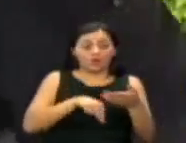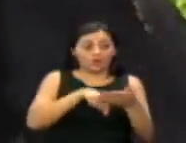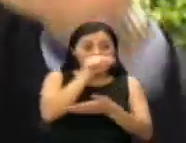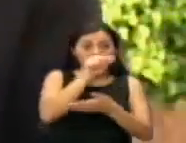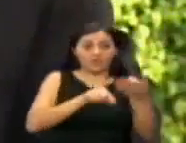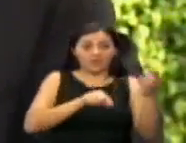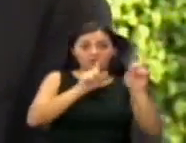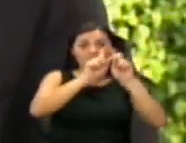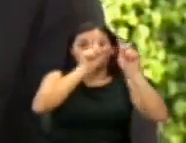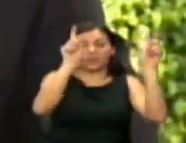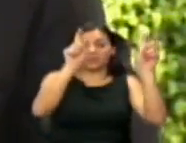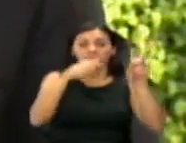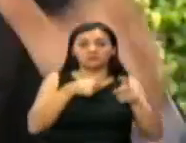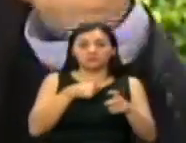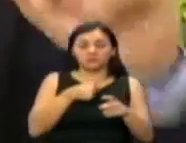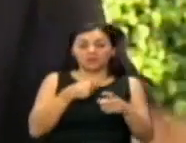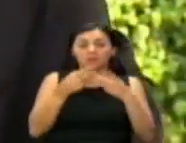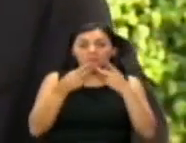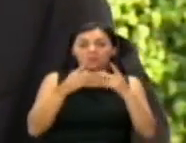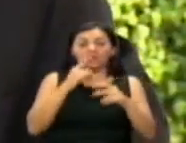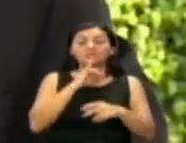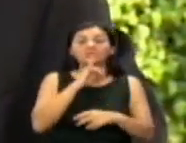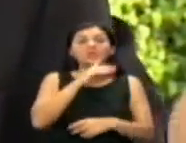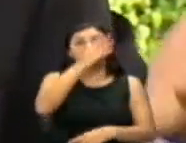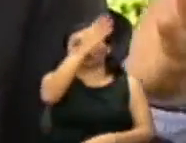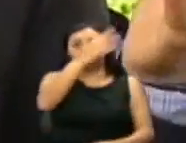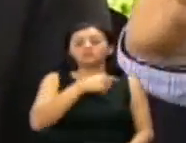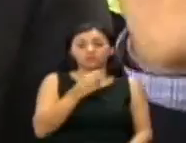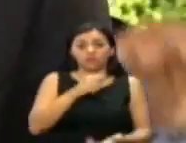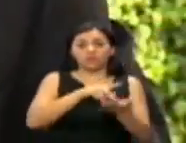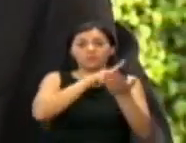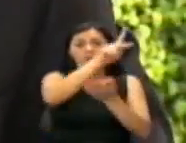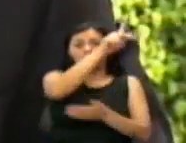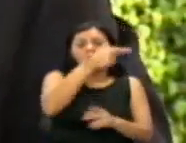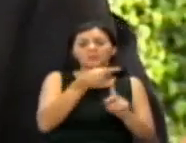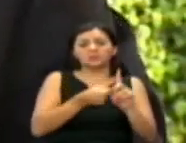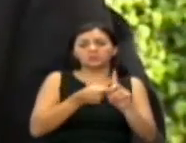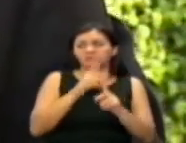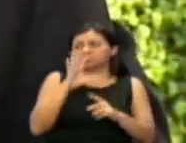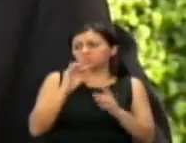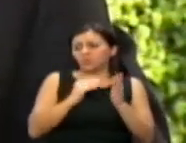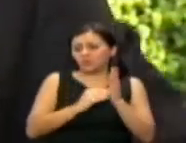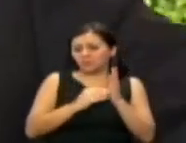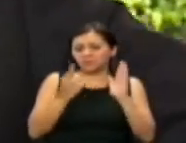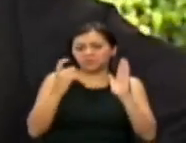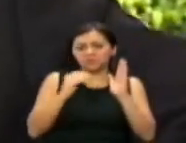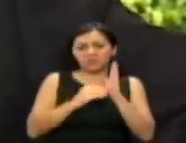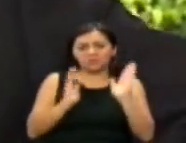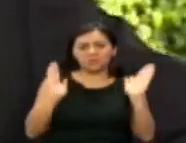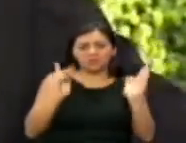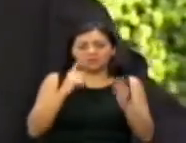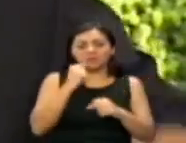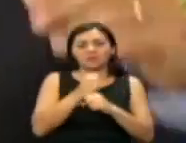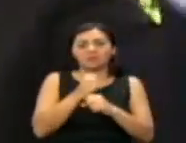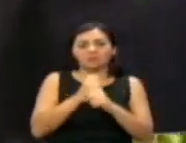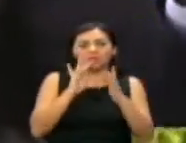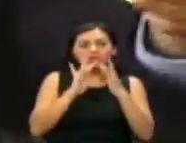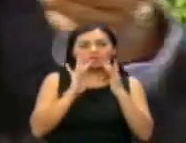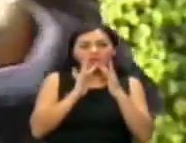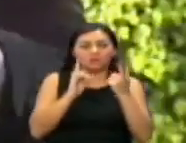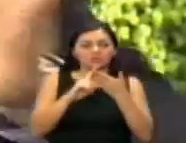de relaciones públicas en Estados Unidos, ¿cuánto le tengo que pagar mensualmente? ¿$50,000, $60,000? Para si me consigue